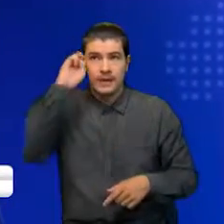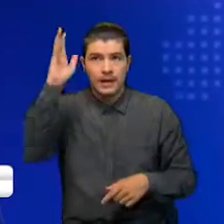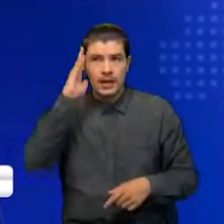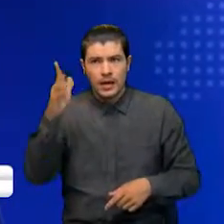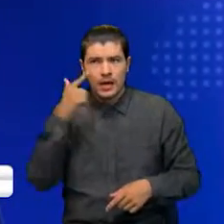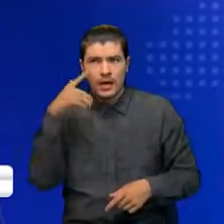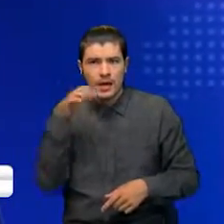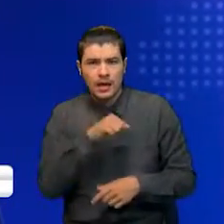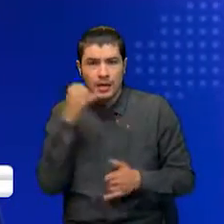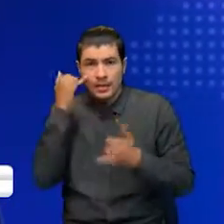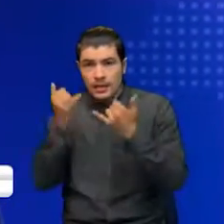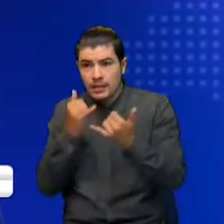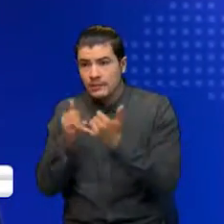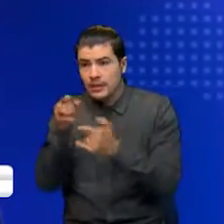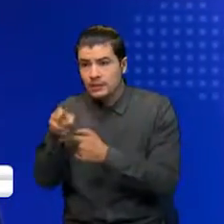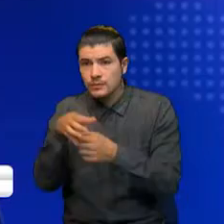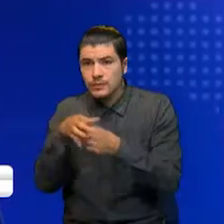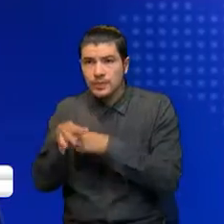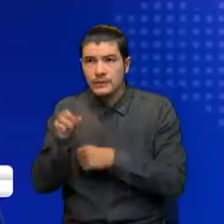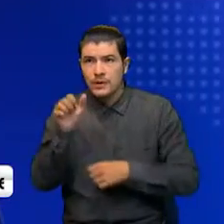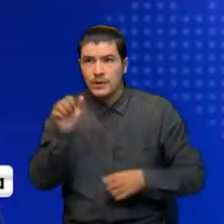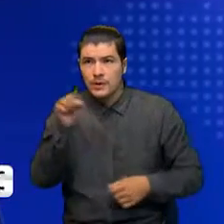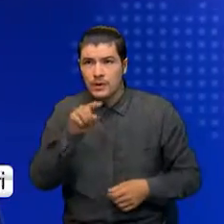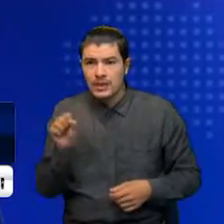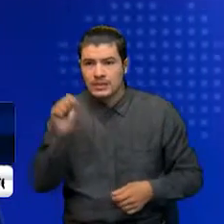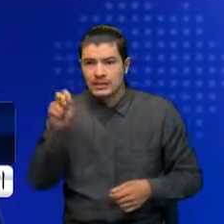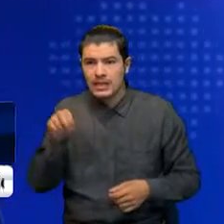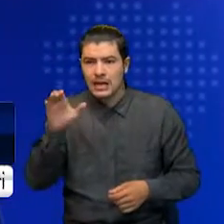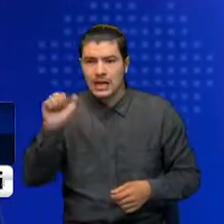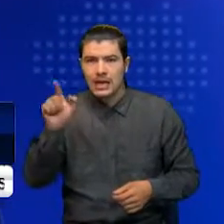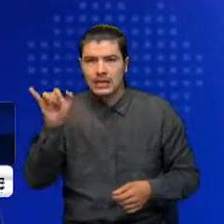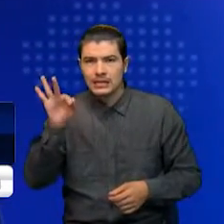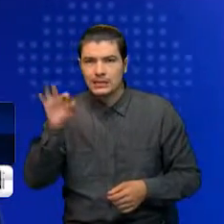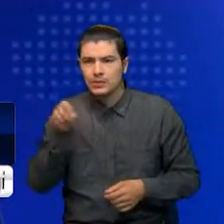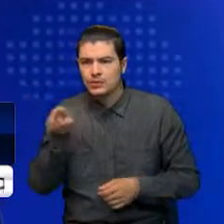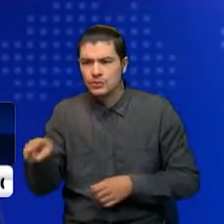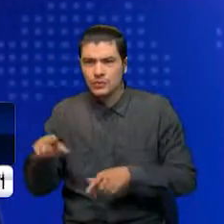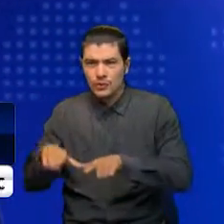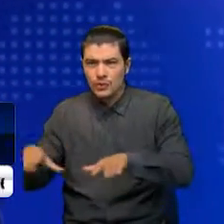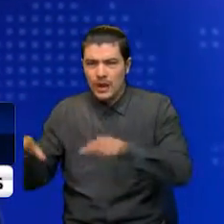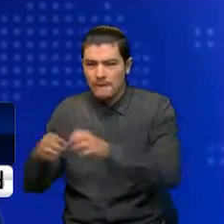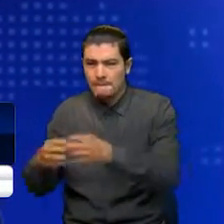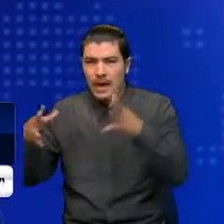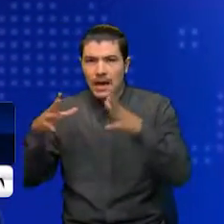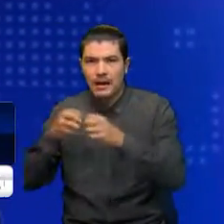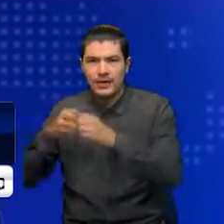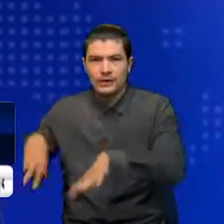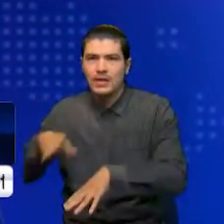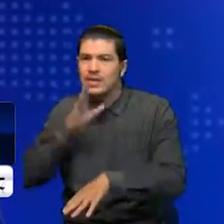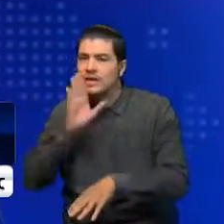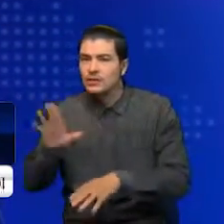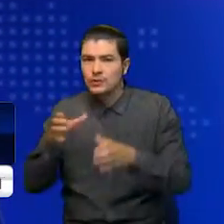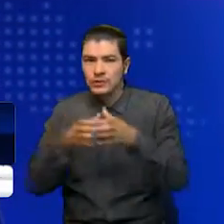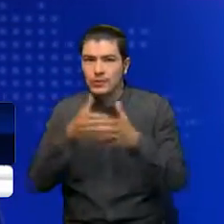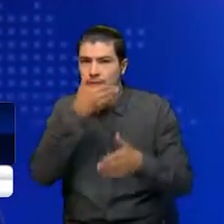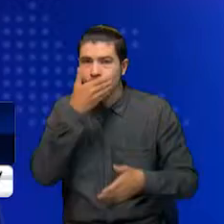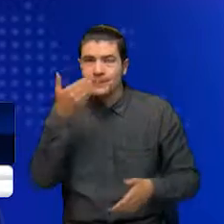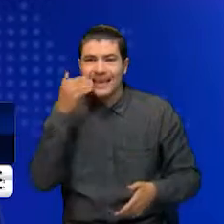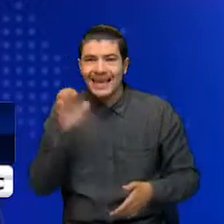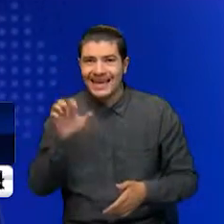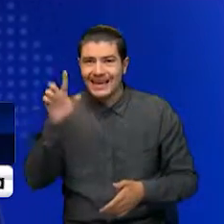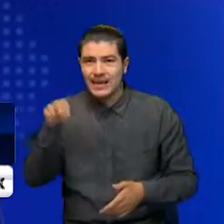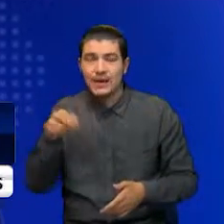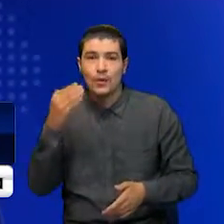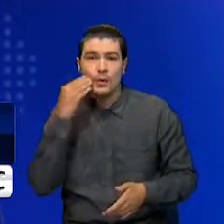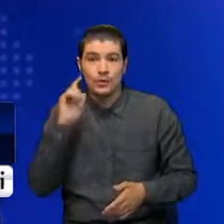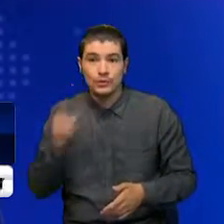casco urbano del municipio de San Calixto un artefacto explosivo que al parecer fue abandonado por el ELN. Cuando hombres del